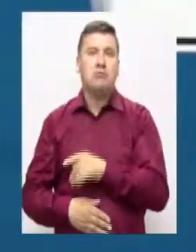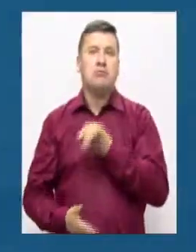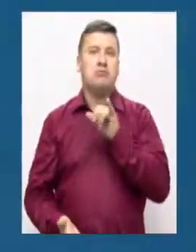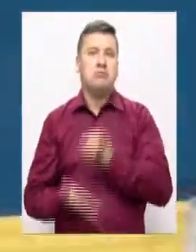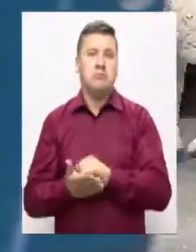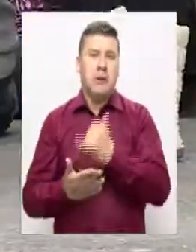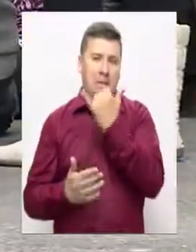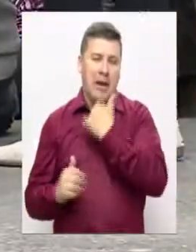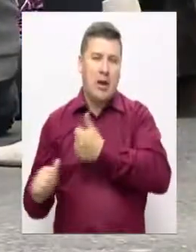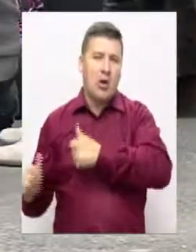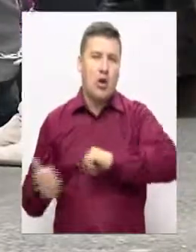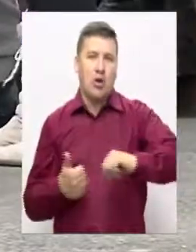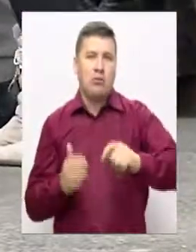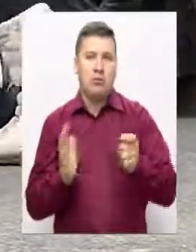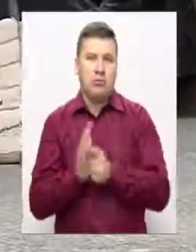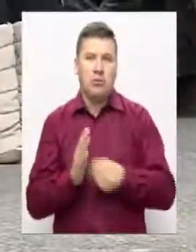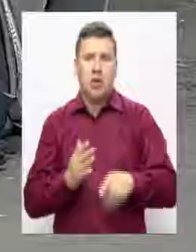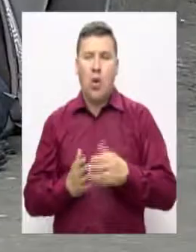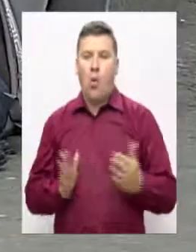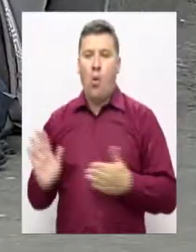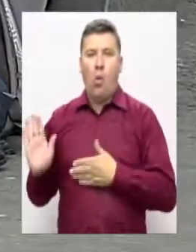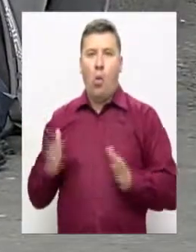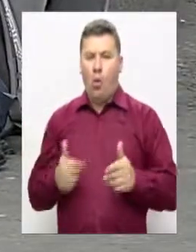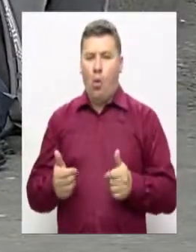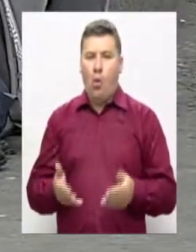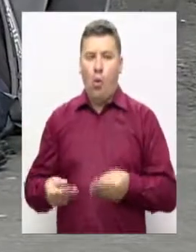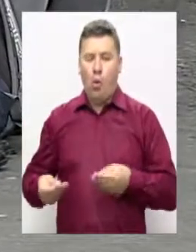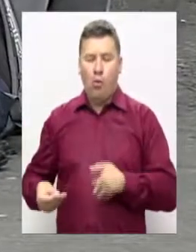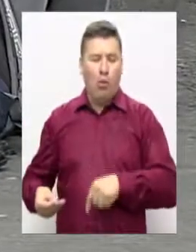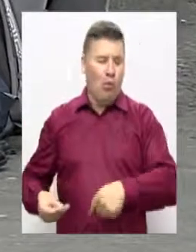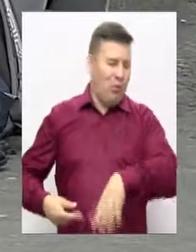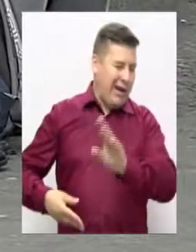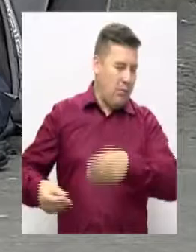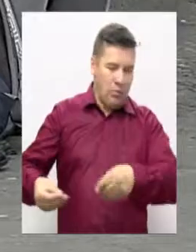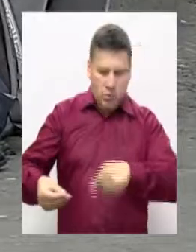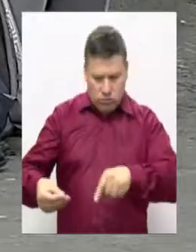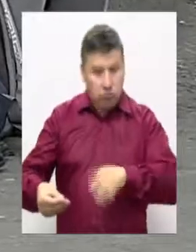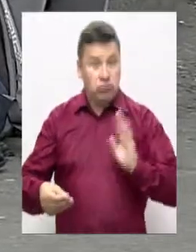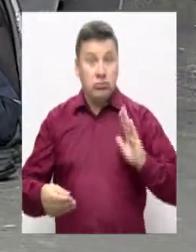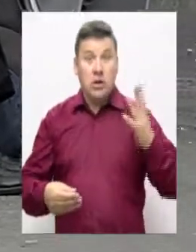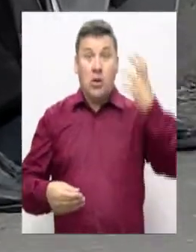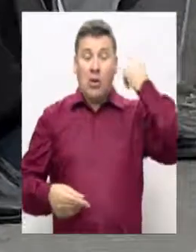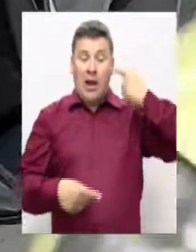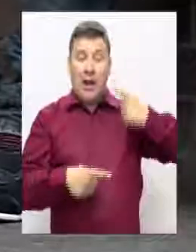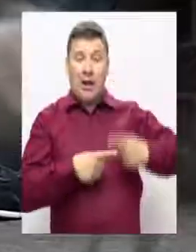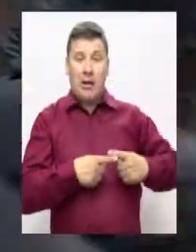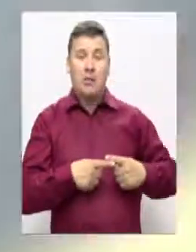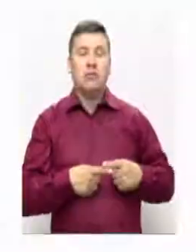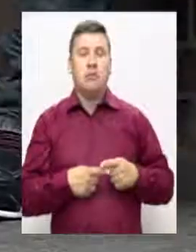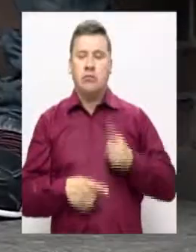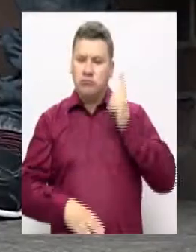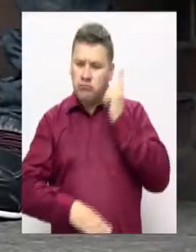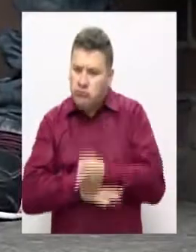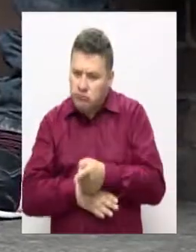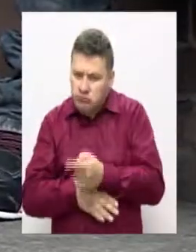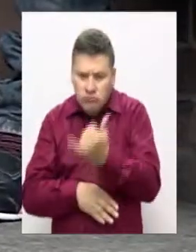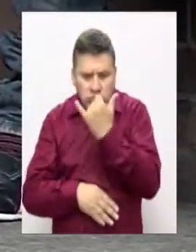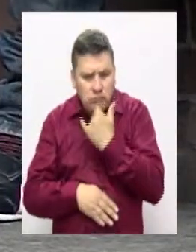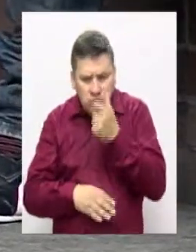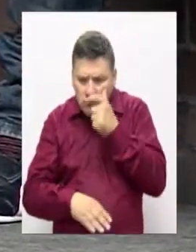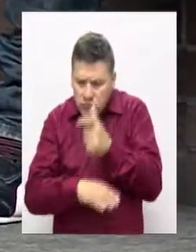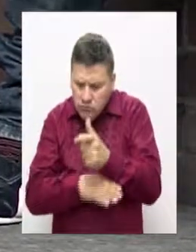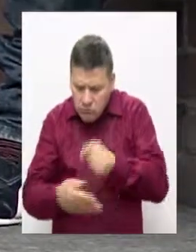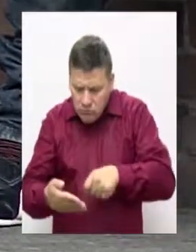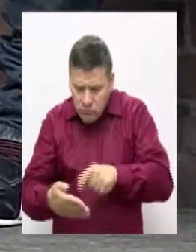la misma conducta, además de omisiva, a los exsuperintendentes de salud de la época por no emitir órdenes y